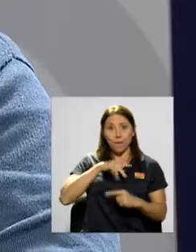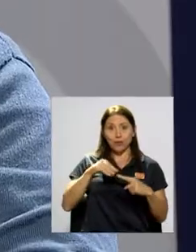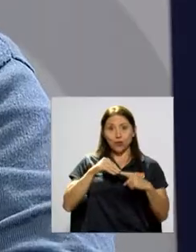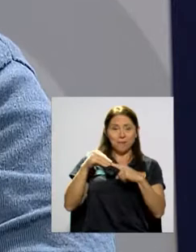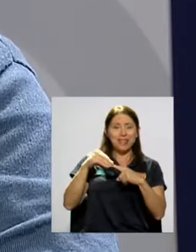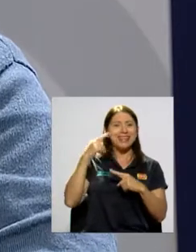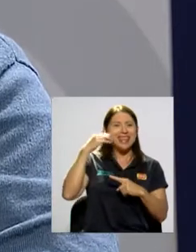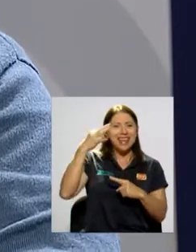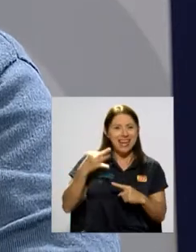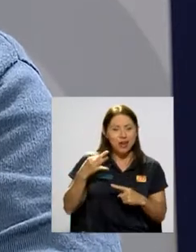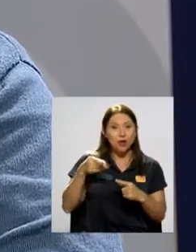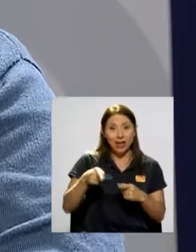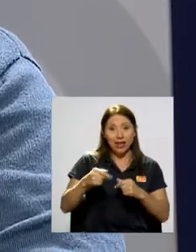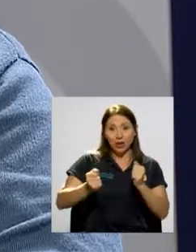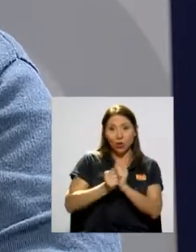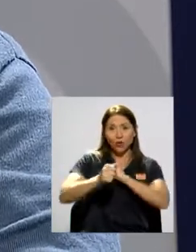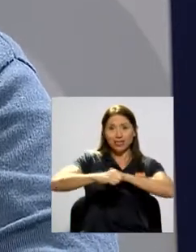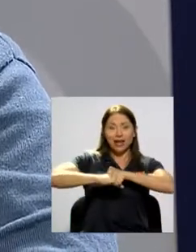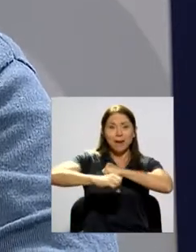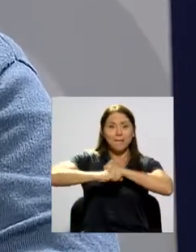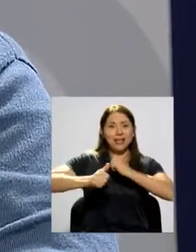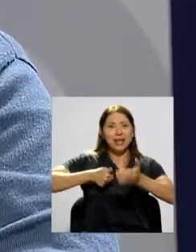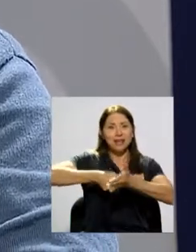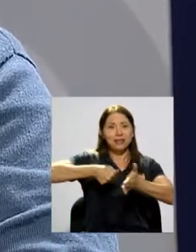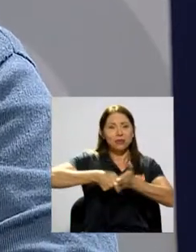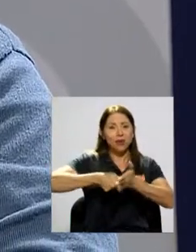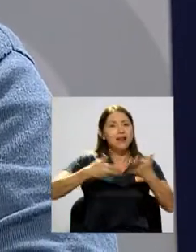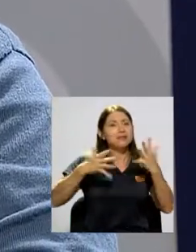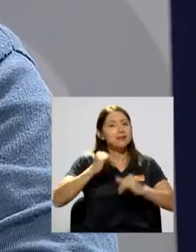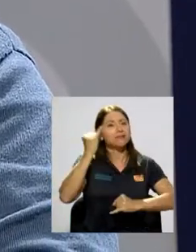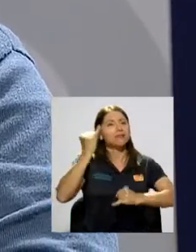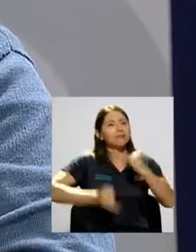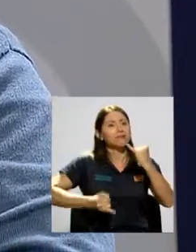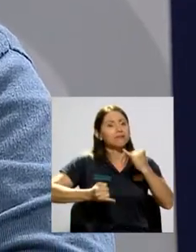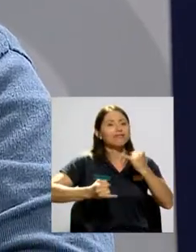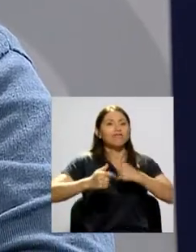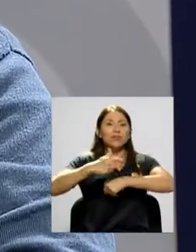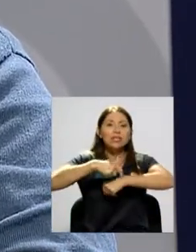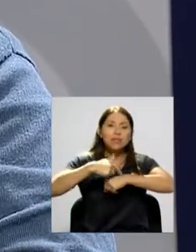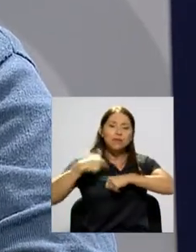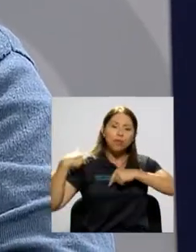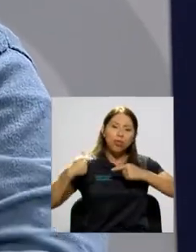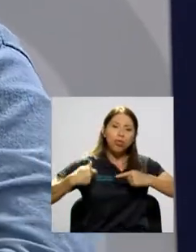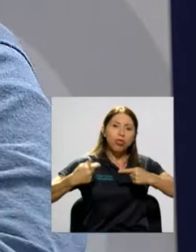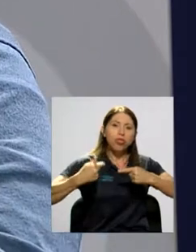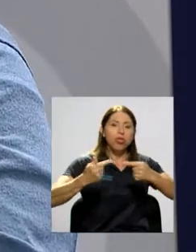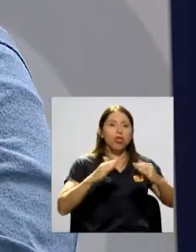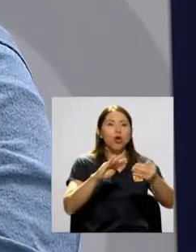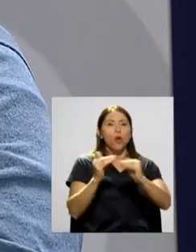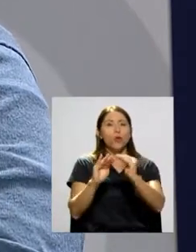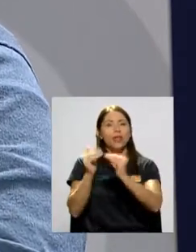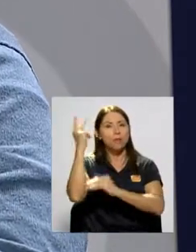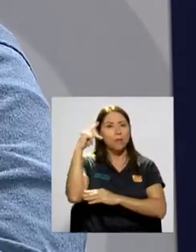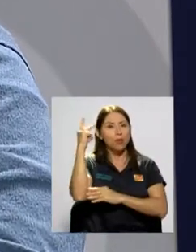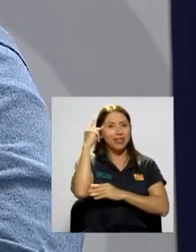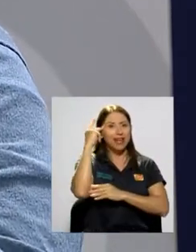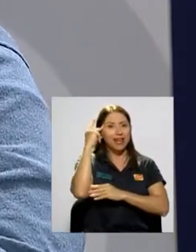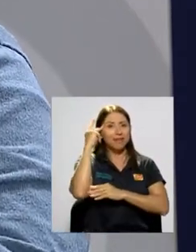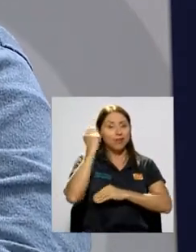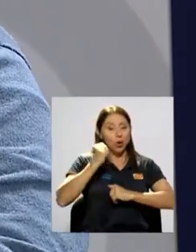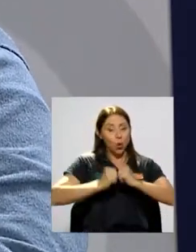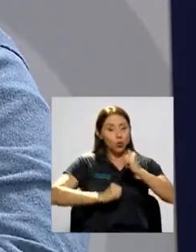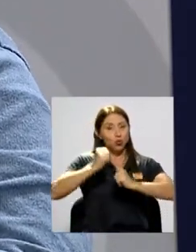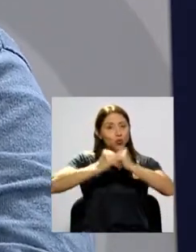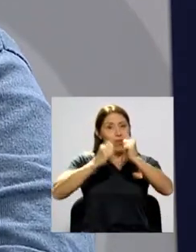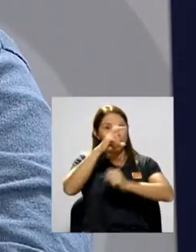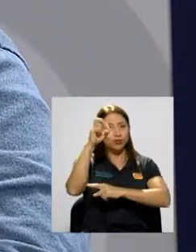que con esta campaña electoral cerramos un ciclo de una comunidad política que fue construida en este país a partir